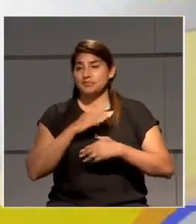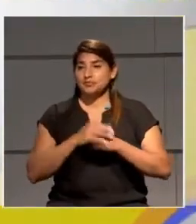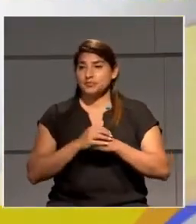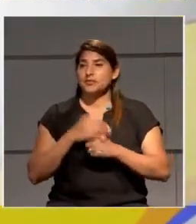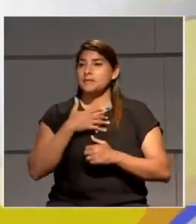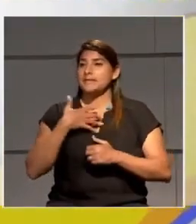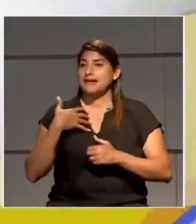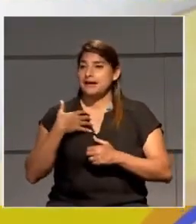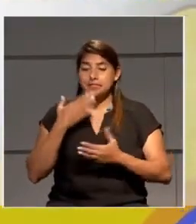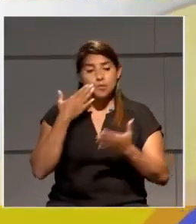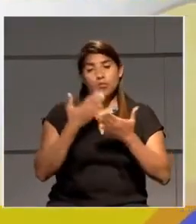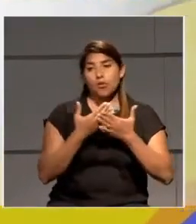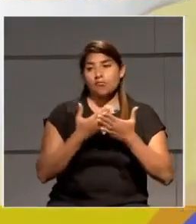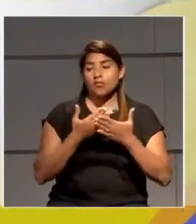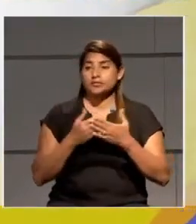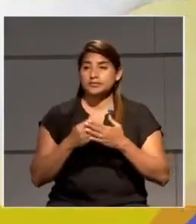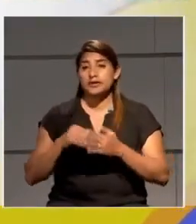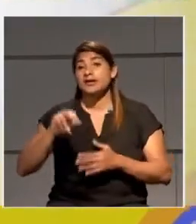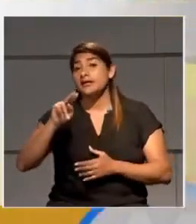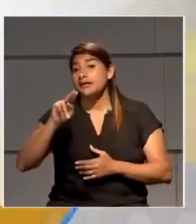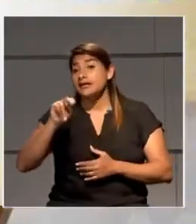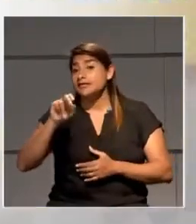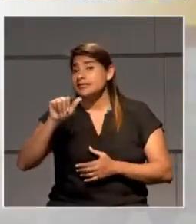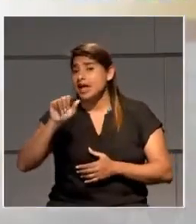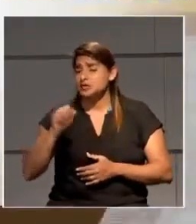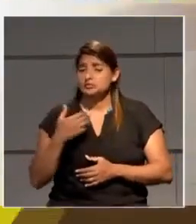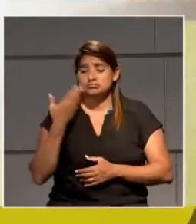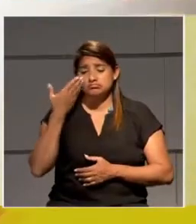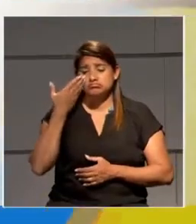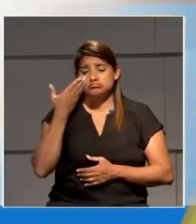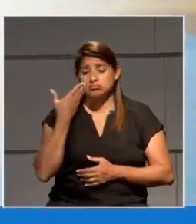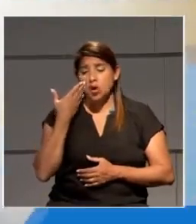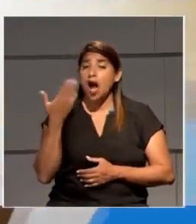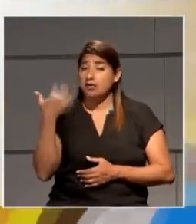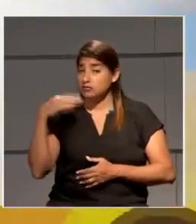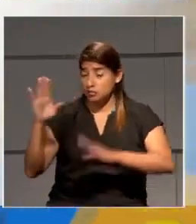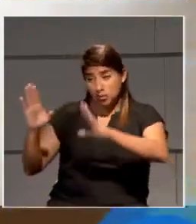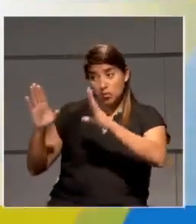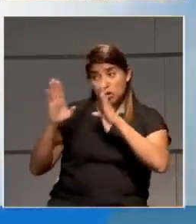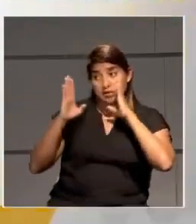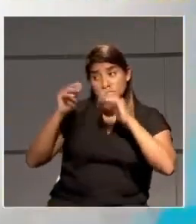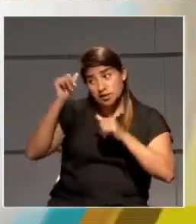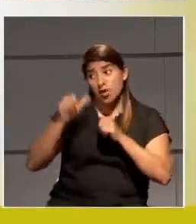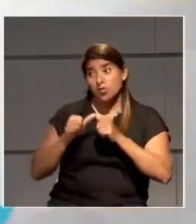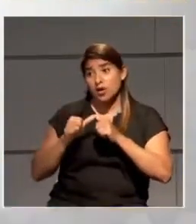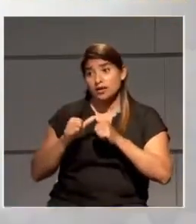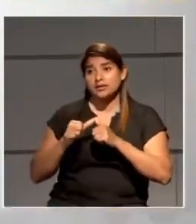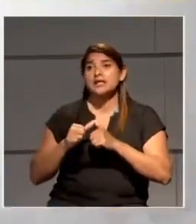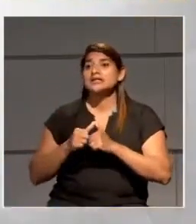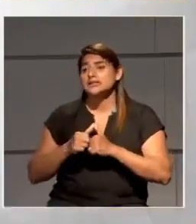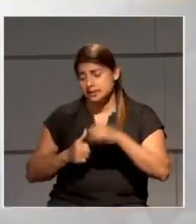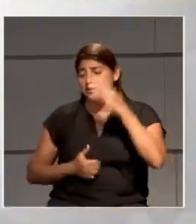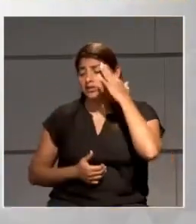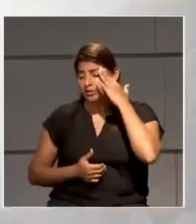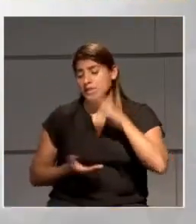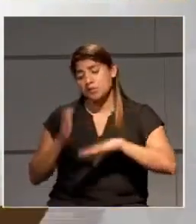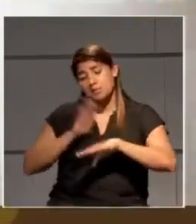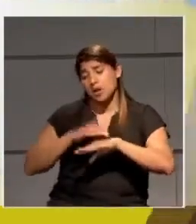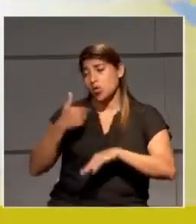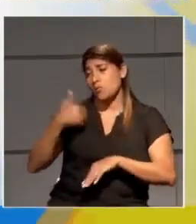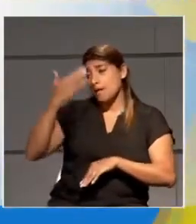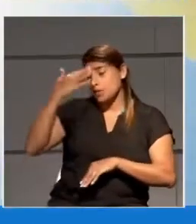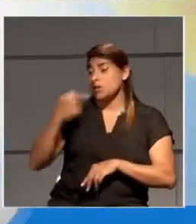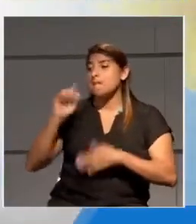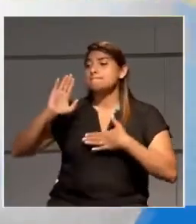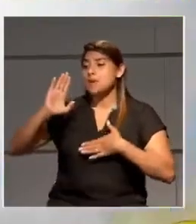¡Ay, Nayu! Nayu, ¿sabes que me puse triste porque no me dabas pelota? Yo sé, Plug. Y yo tuve la culpa, Plug, porque